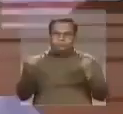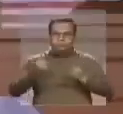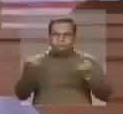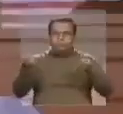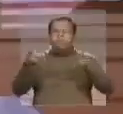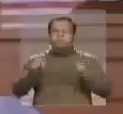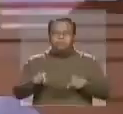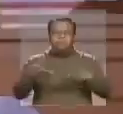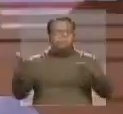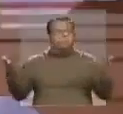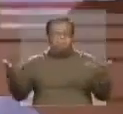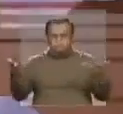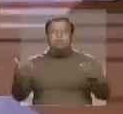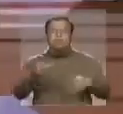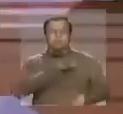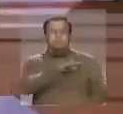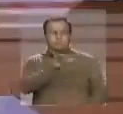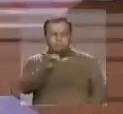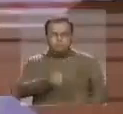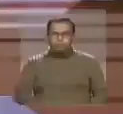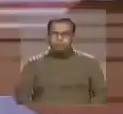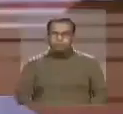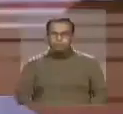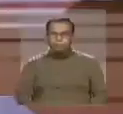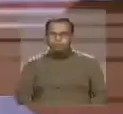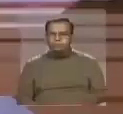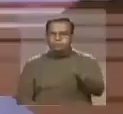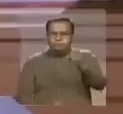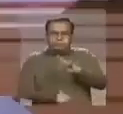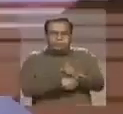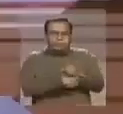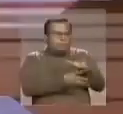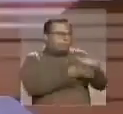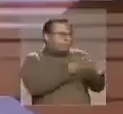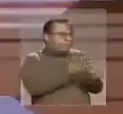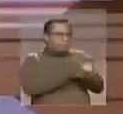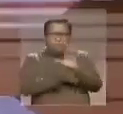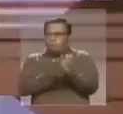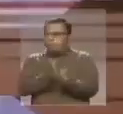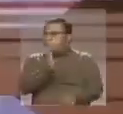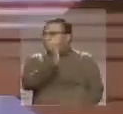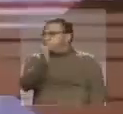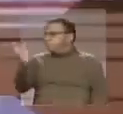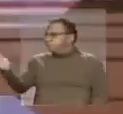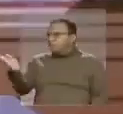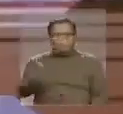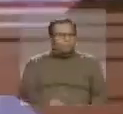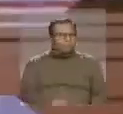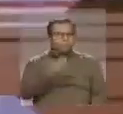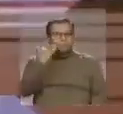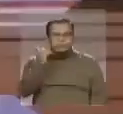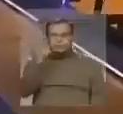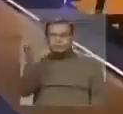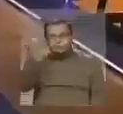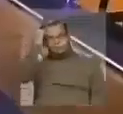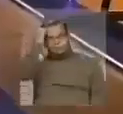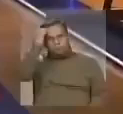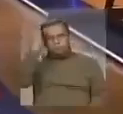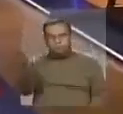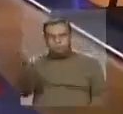tiene actividades en Cali. Tenemos dos minuticos para conclusiones de nuestras invitadas. Doctora Audrey, por